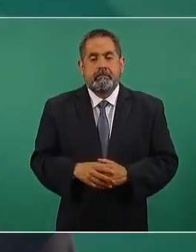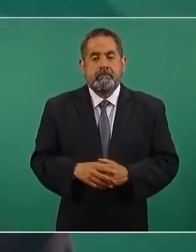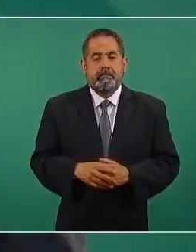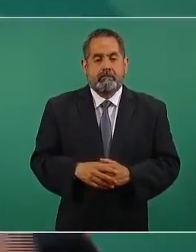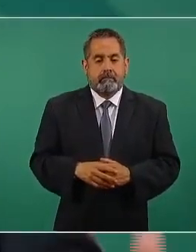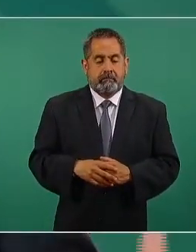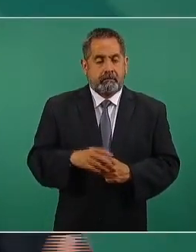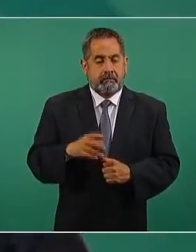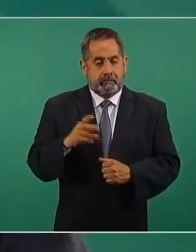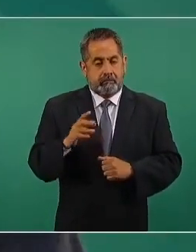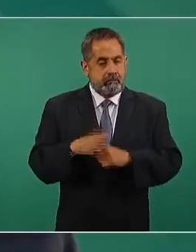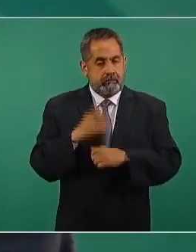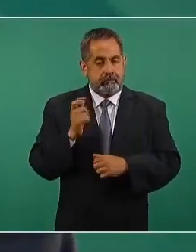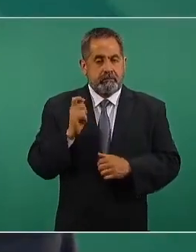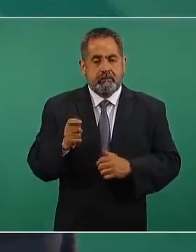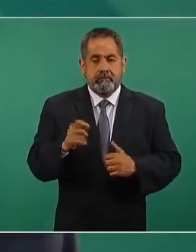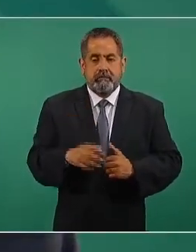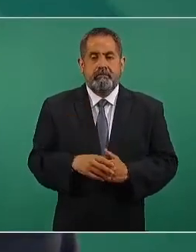fue